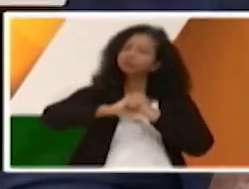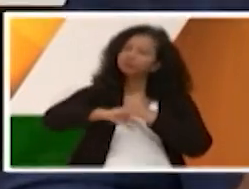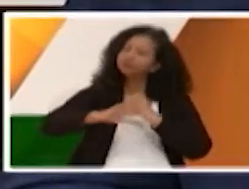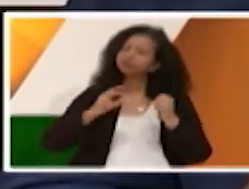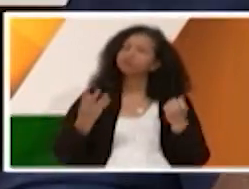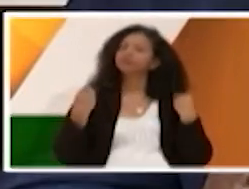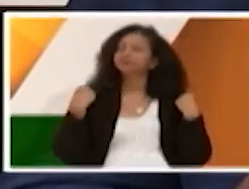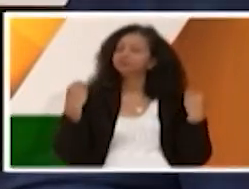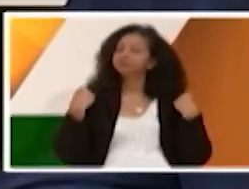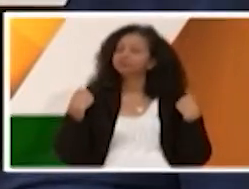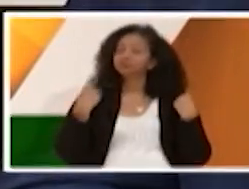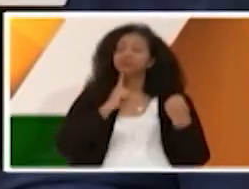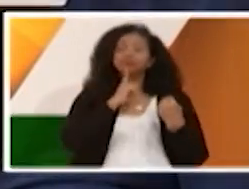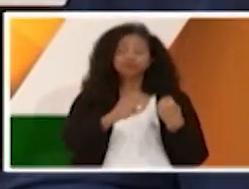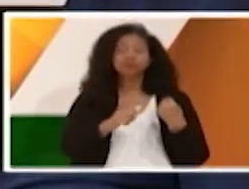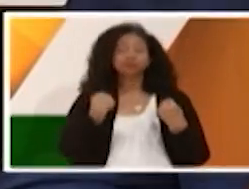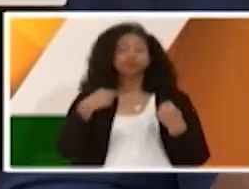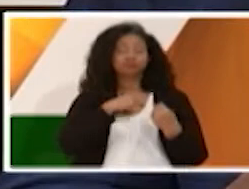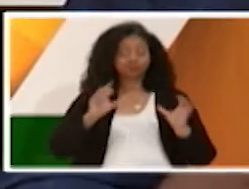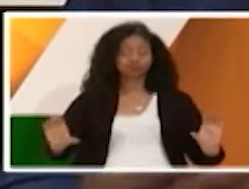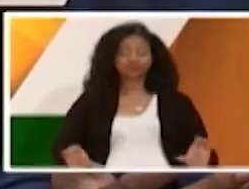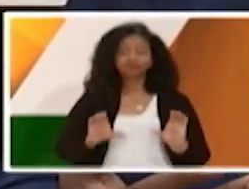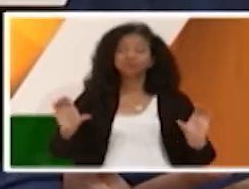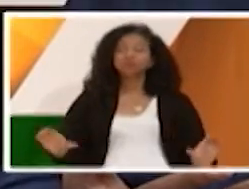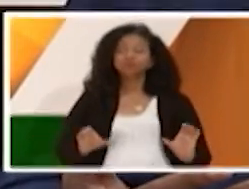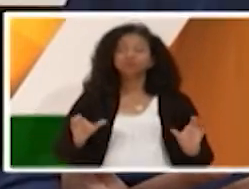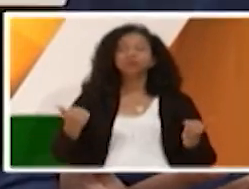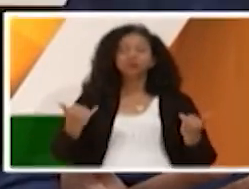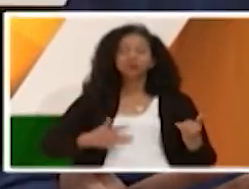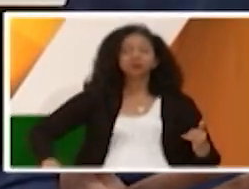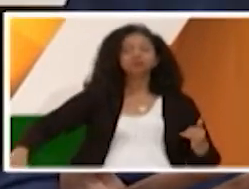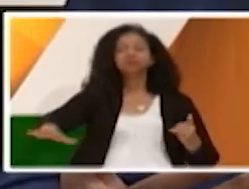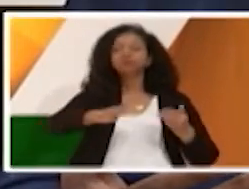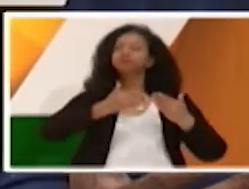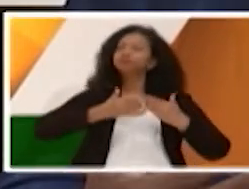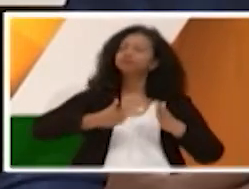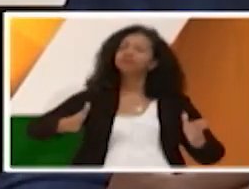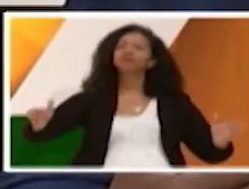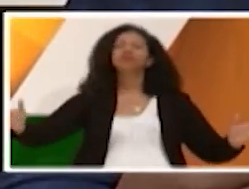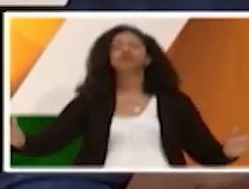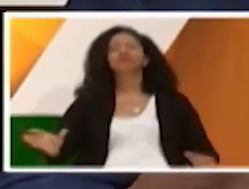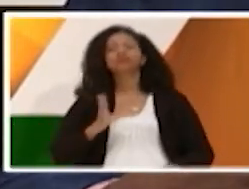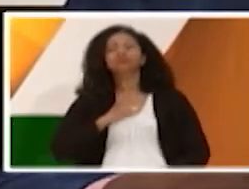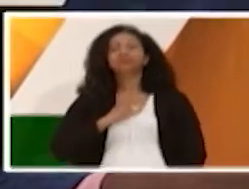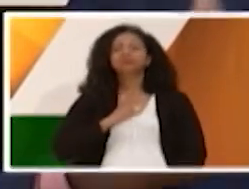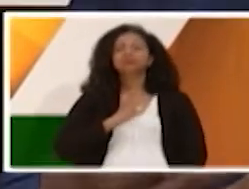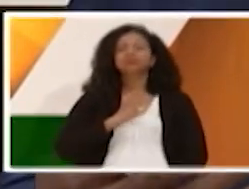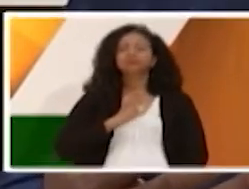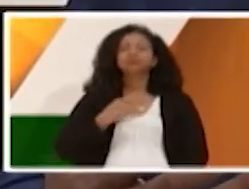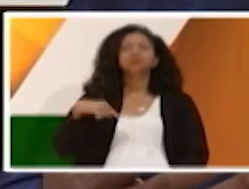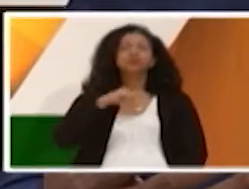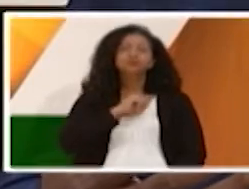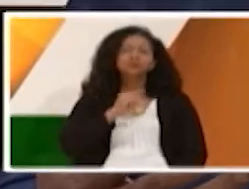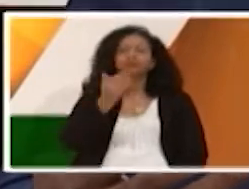haciendo y de verdad se está viviendo un clima real y efectivamente abierto, donde hemos estado diciéndole a